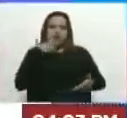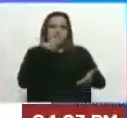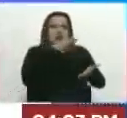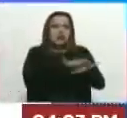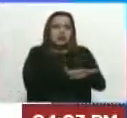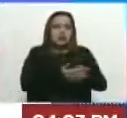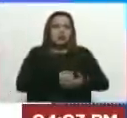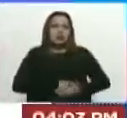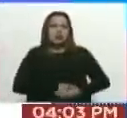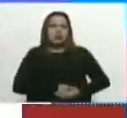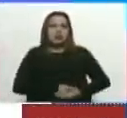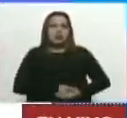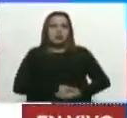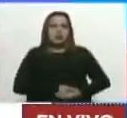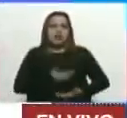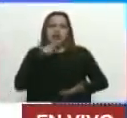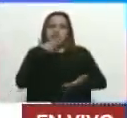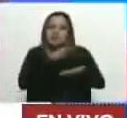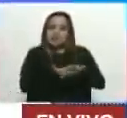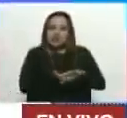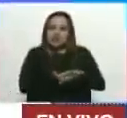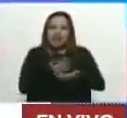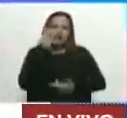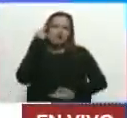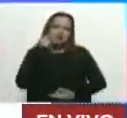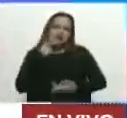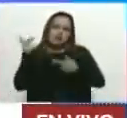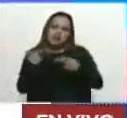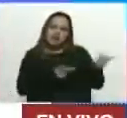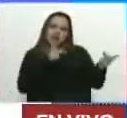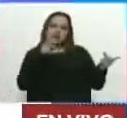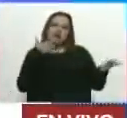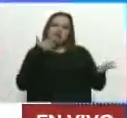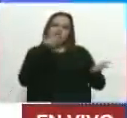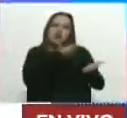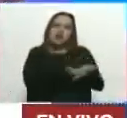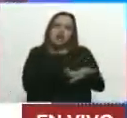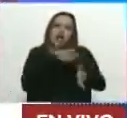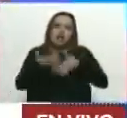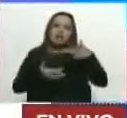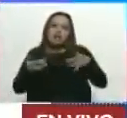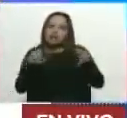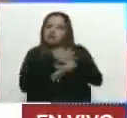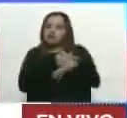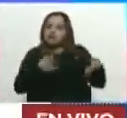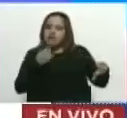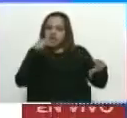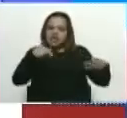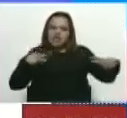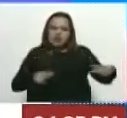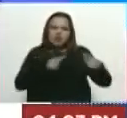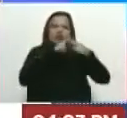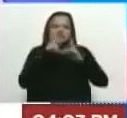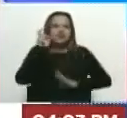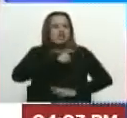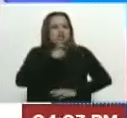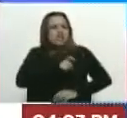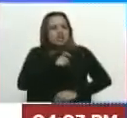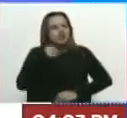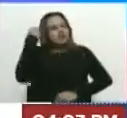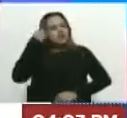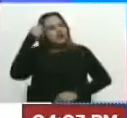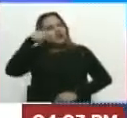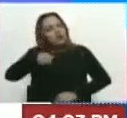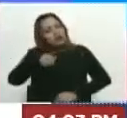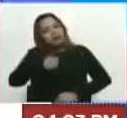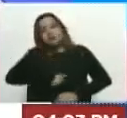la invitación, ¿no? Agradeciendo además este tremendo evento y este encuentro tan necesario, creo que hoy día